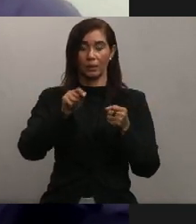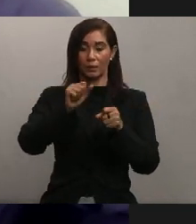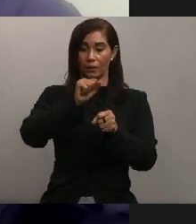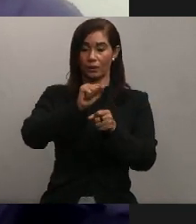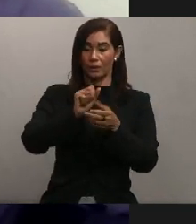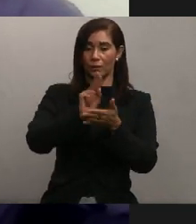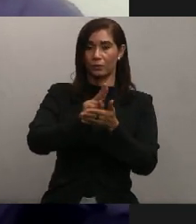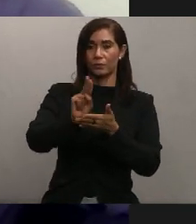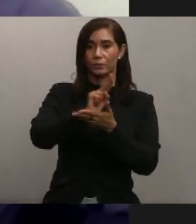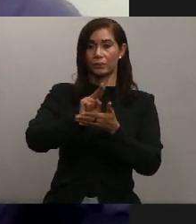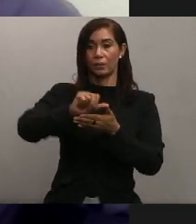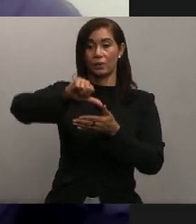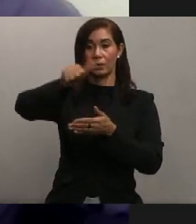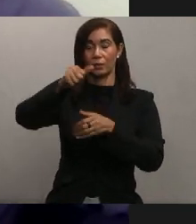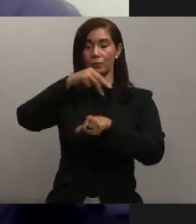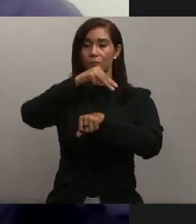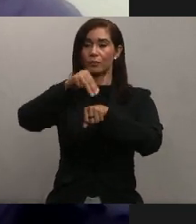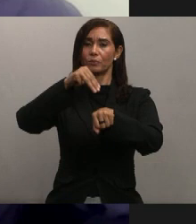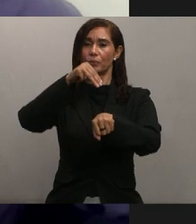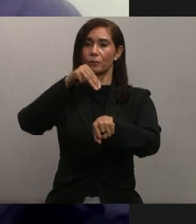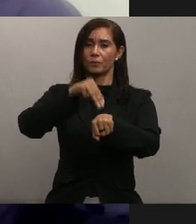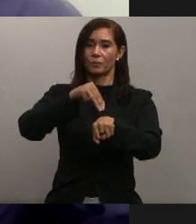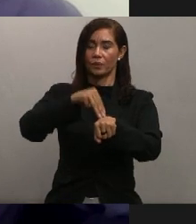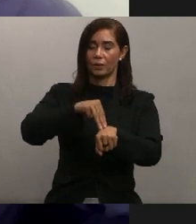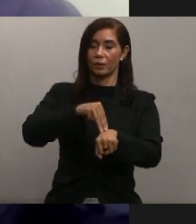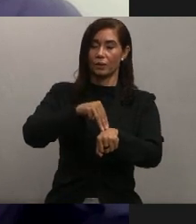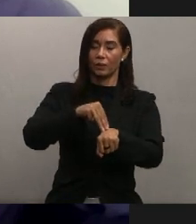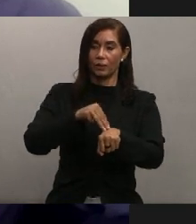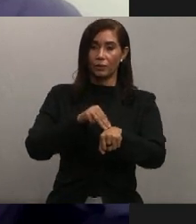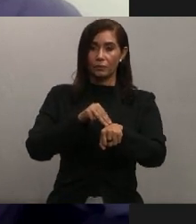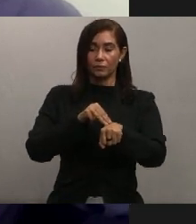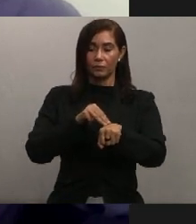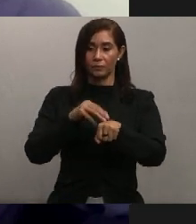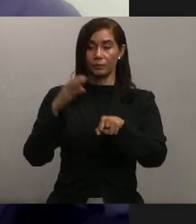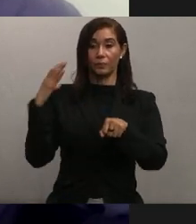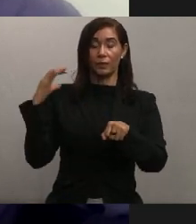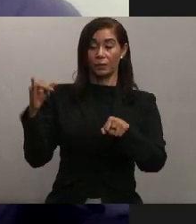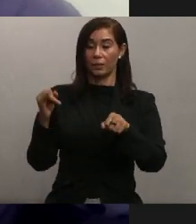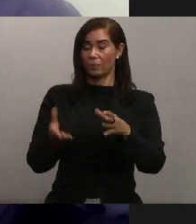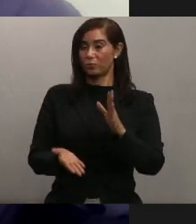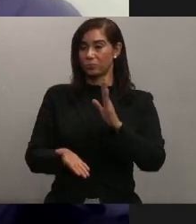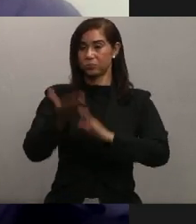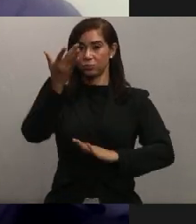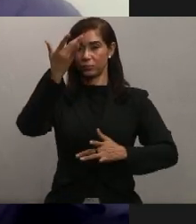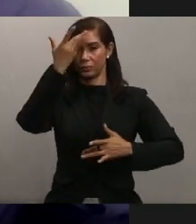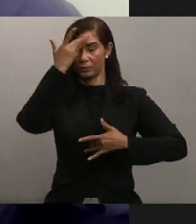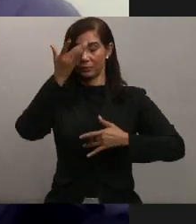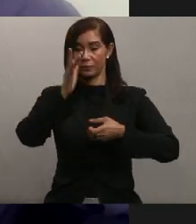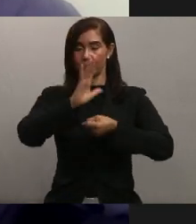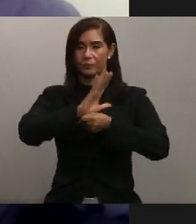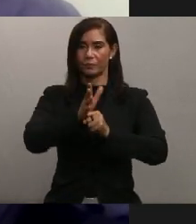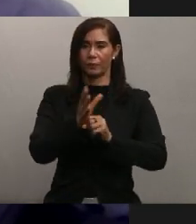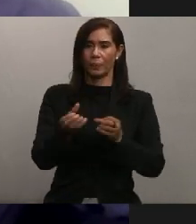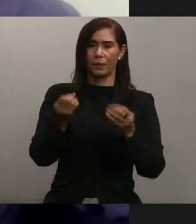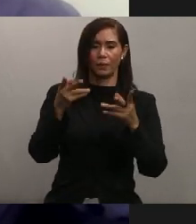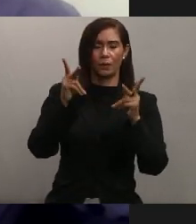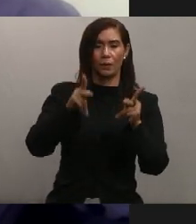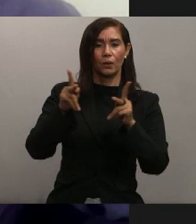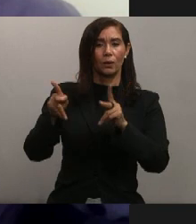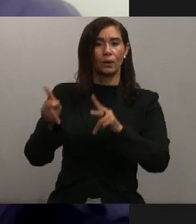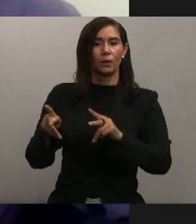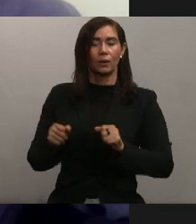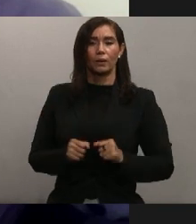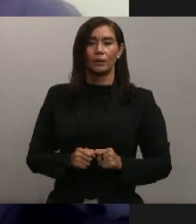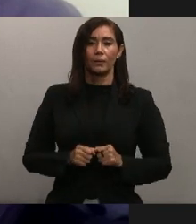los municipios y provincias donde la alta incidencia del coronavirus ha afectado, para tener una mayor proyección de